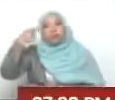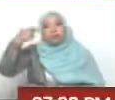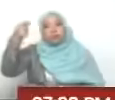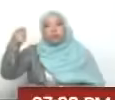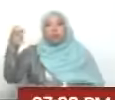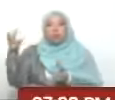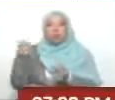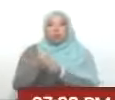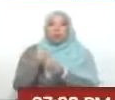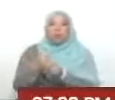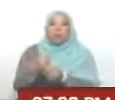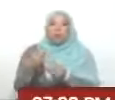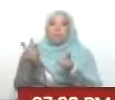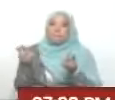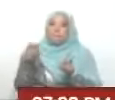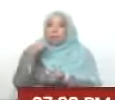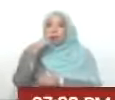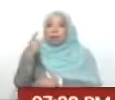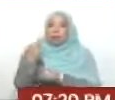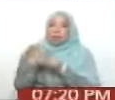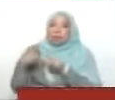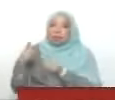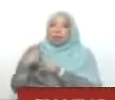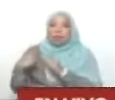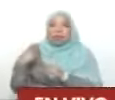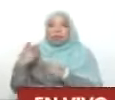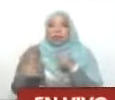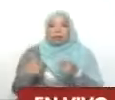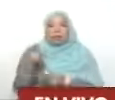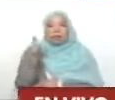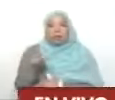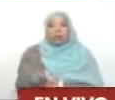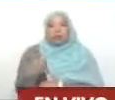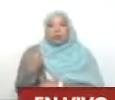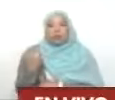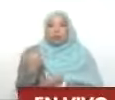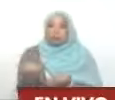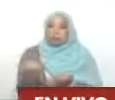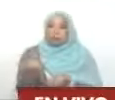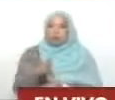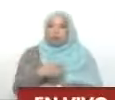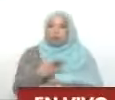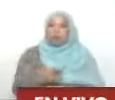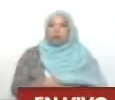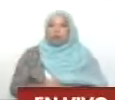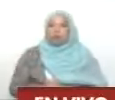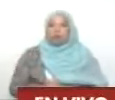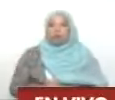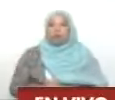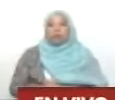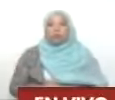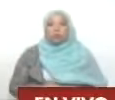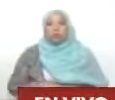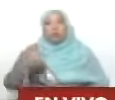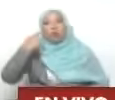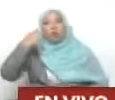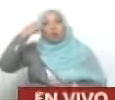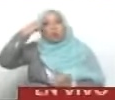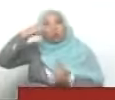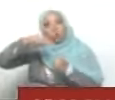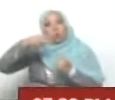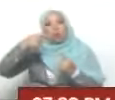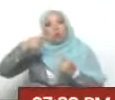un nuevo Maduro, es un Maduro diferente a esos dos momentos anteriores. Hemos visto ese peregrinar por